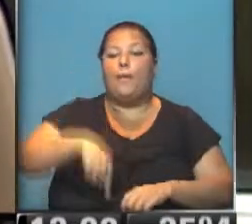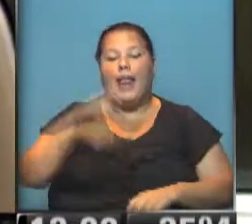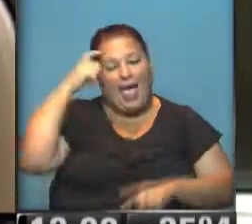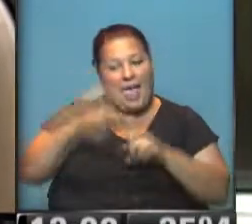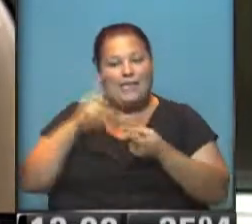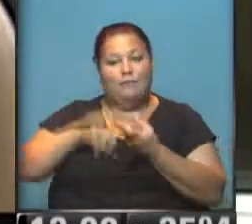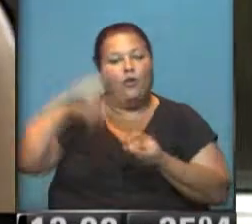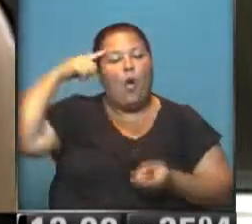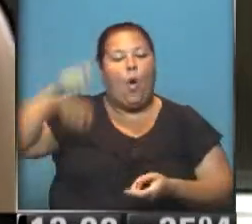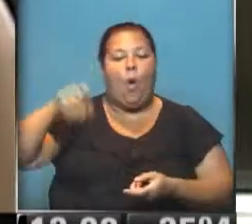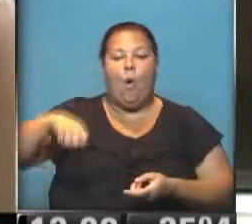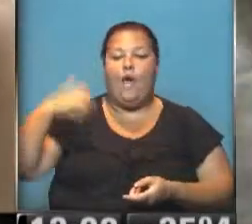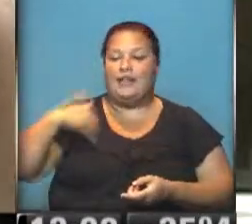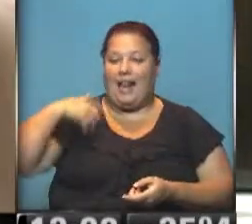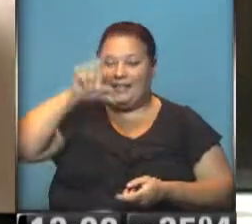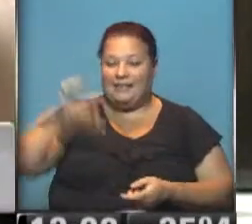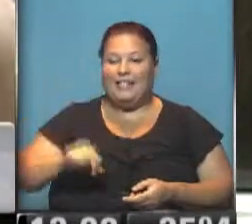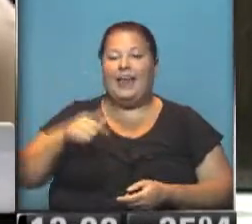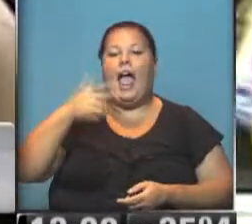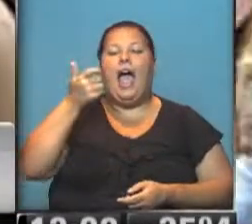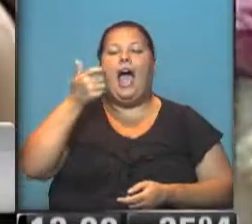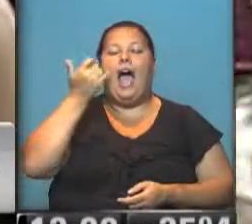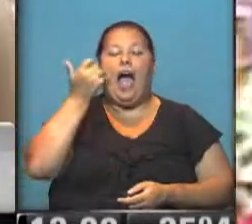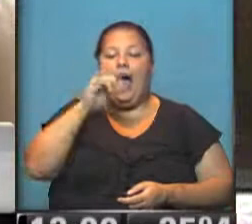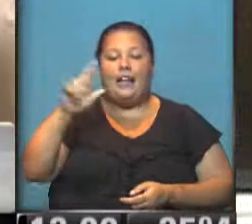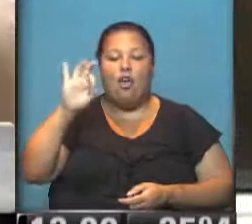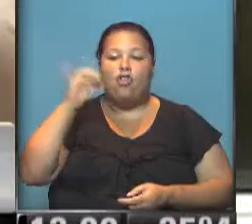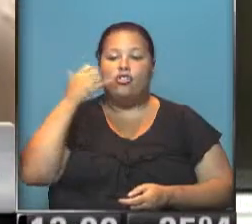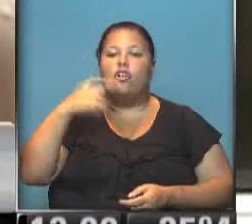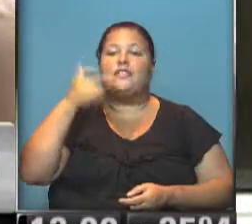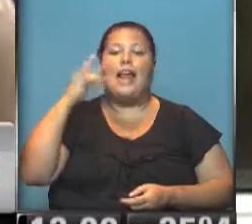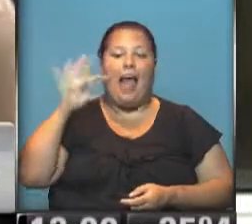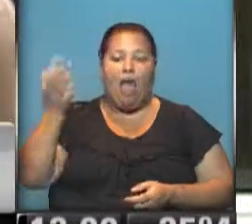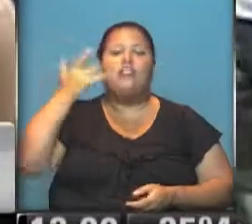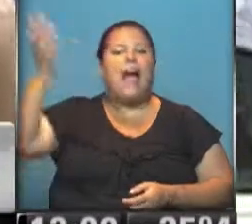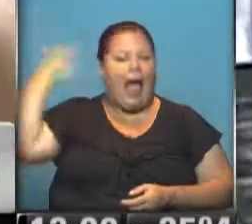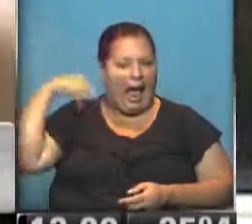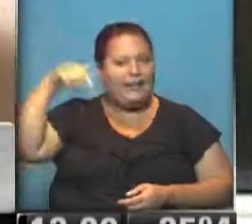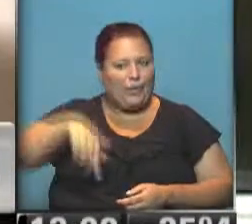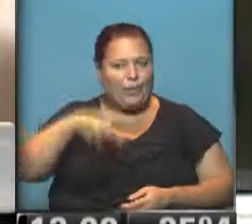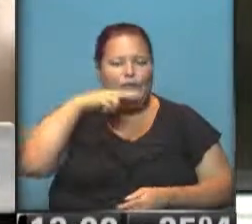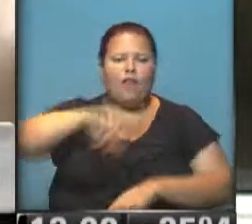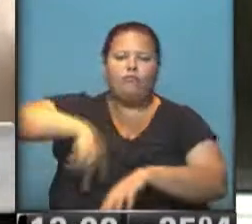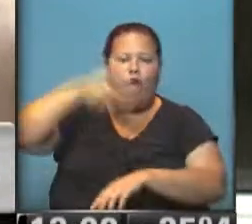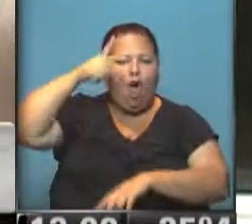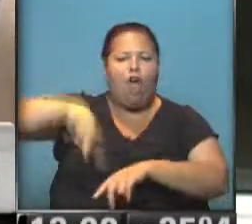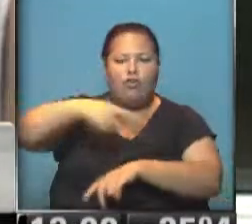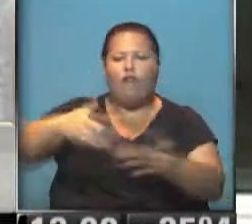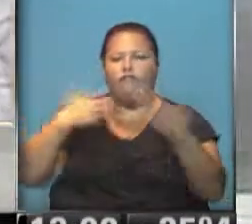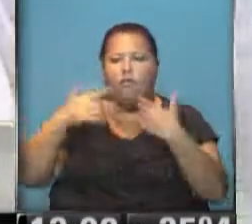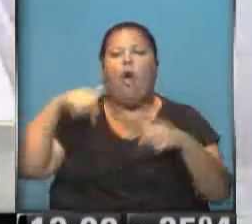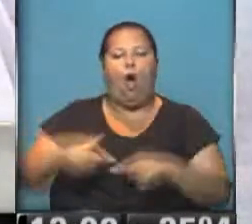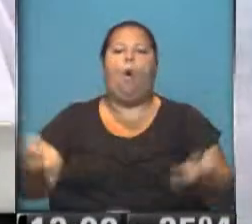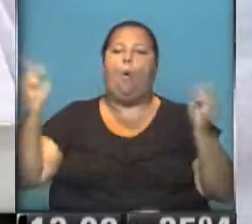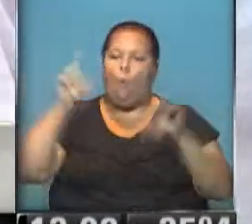mujer, jueza federal Sandra Arroyo Salgado, a la fiscalía de la doctora Viviana Fein. Ya estuvo Arroyo Salgado el viernes pasado durante 8 horas ante la fiscal, pero